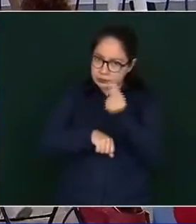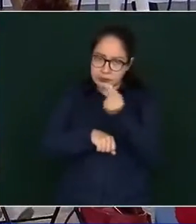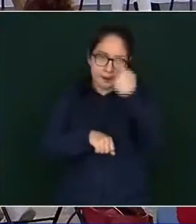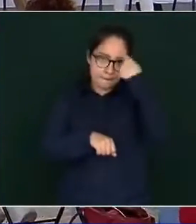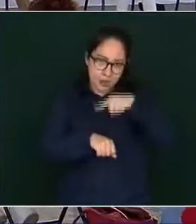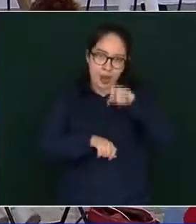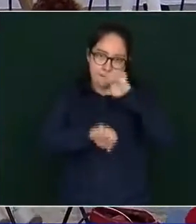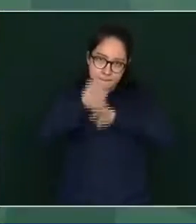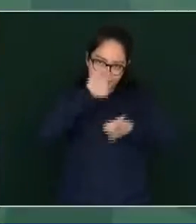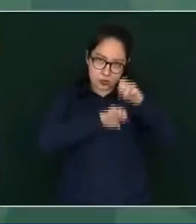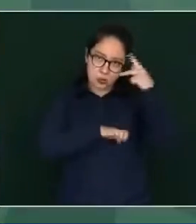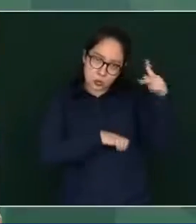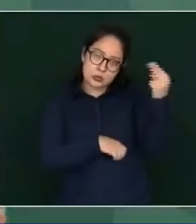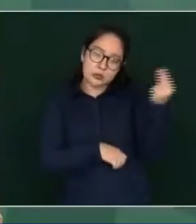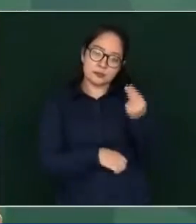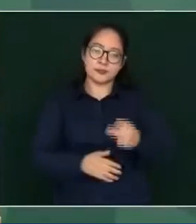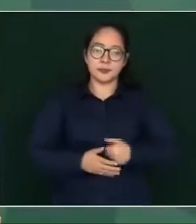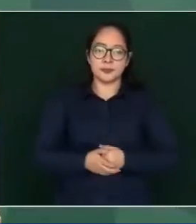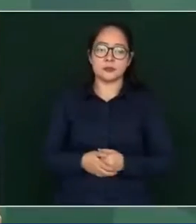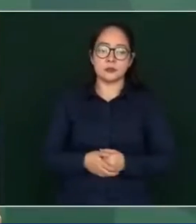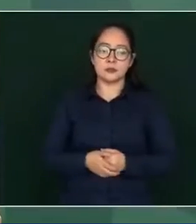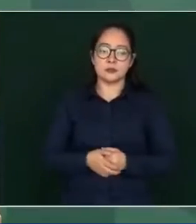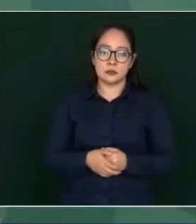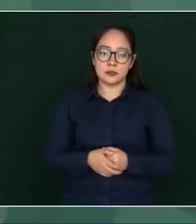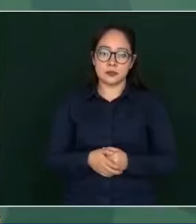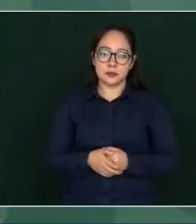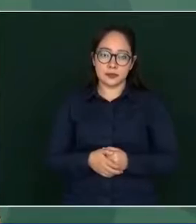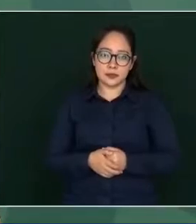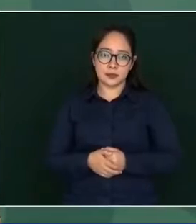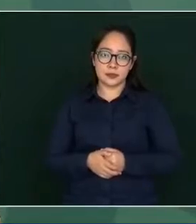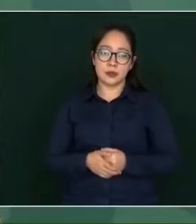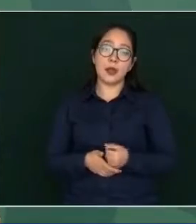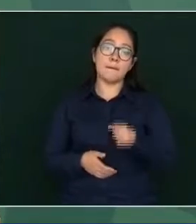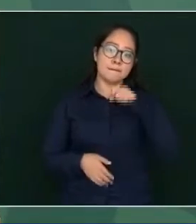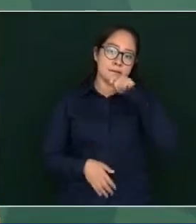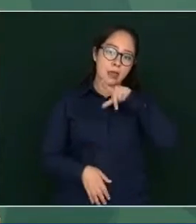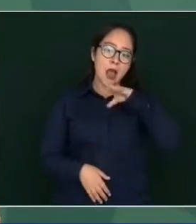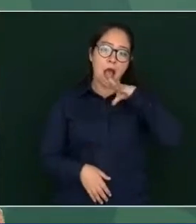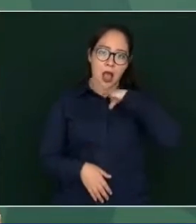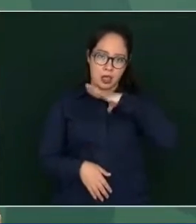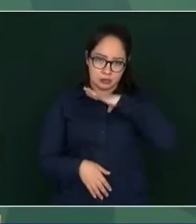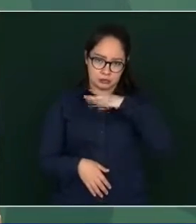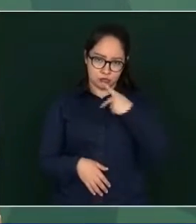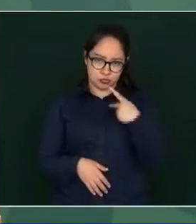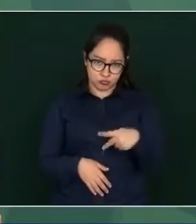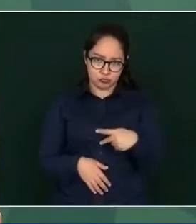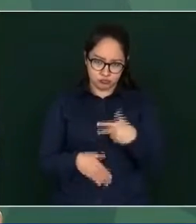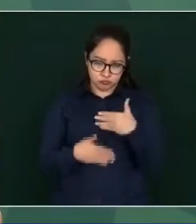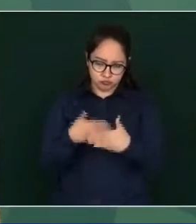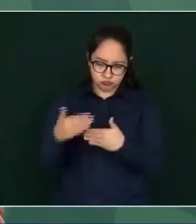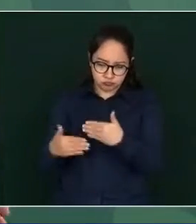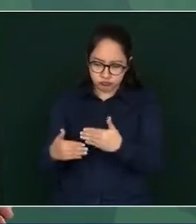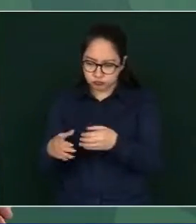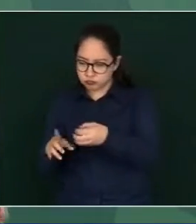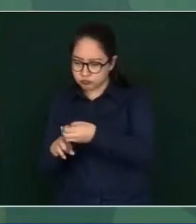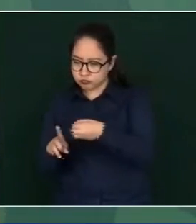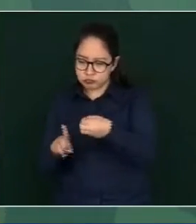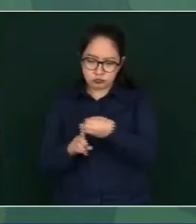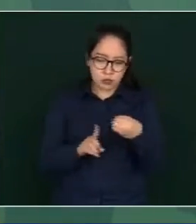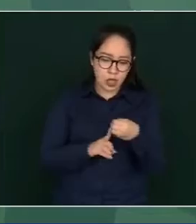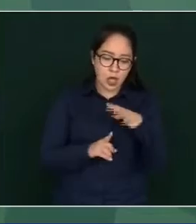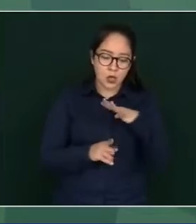de las empresas. También dentro de ese desarrollo está una parte, lo que era